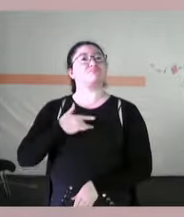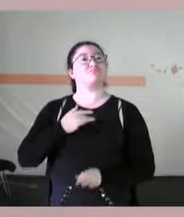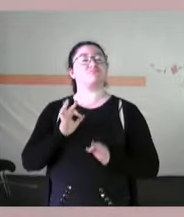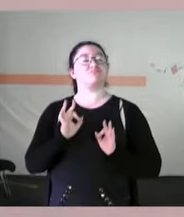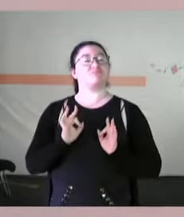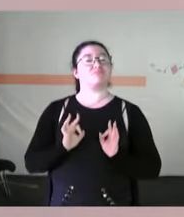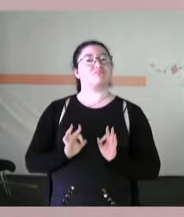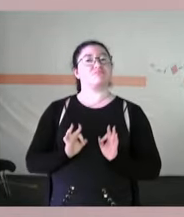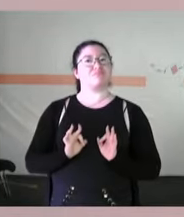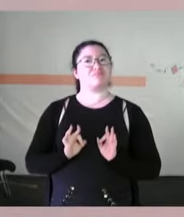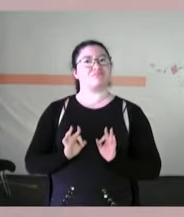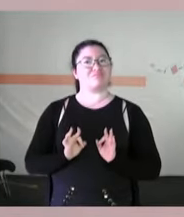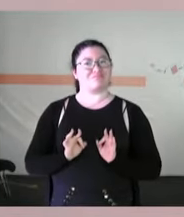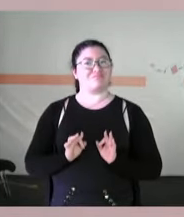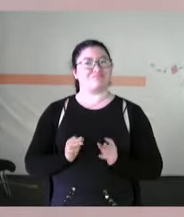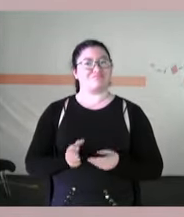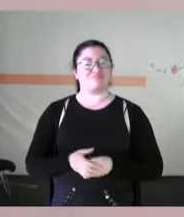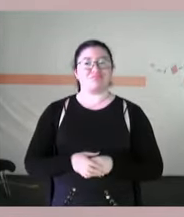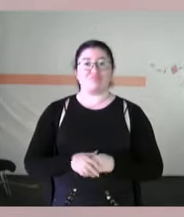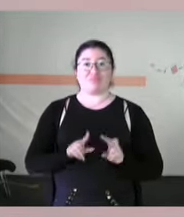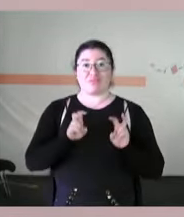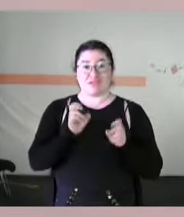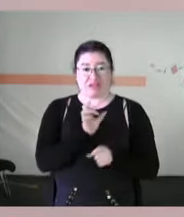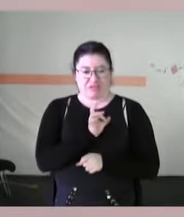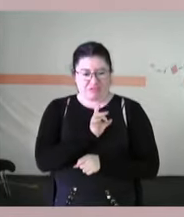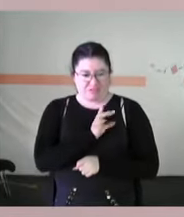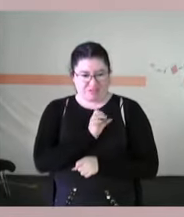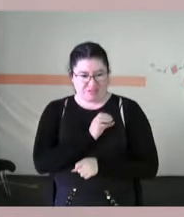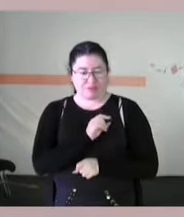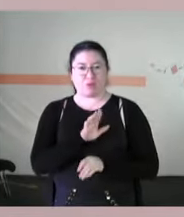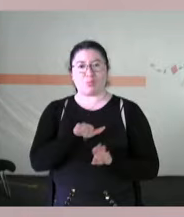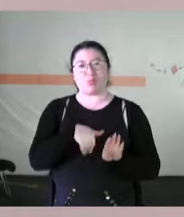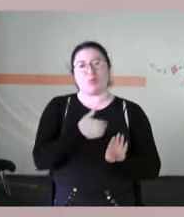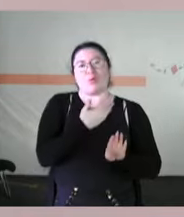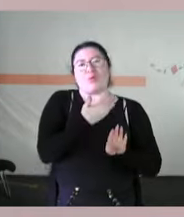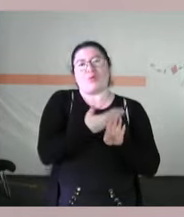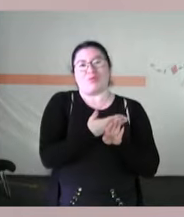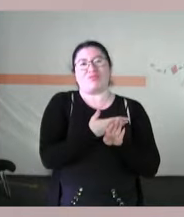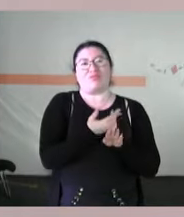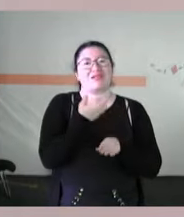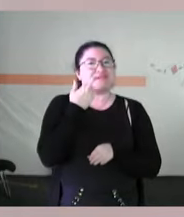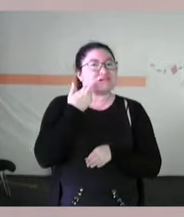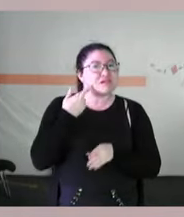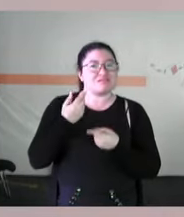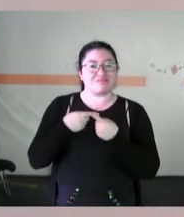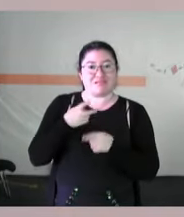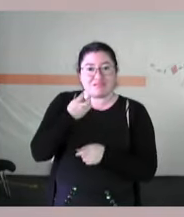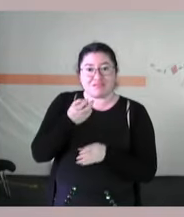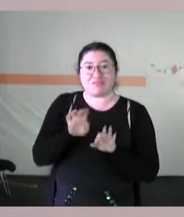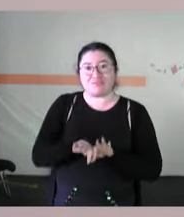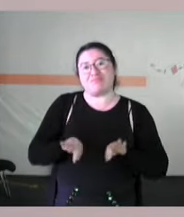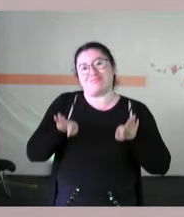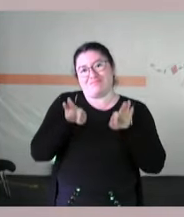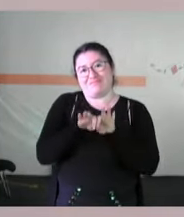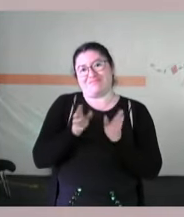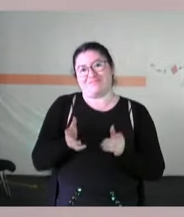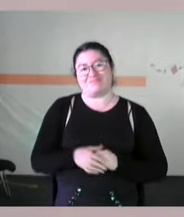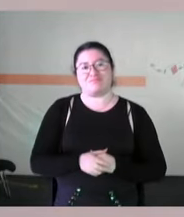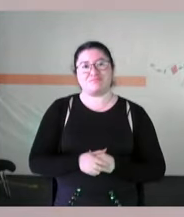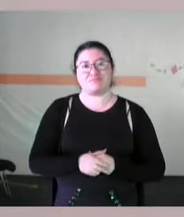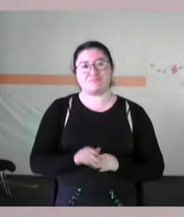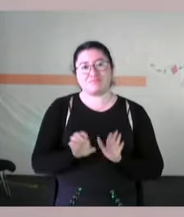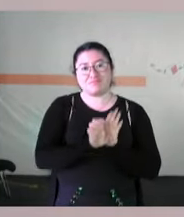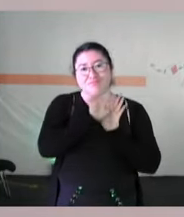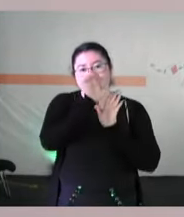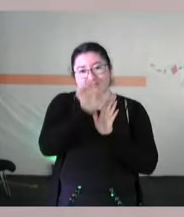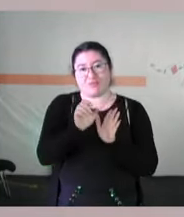es la xenofobia, por ejemplo, que no haya solidaridad con la gente que está